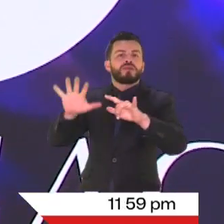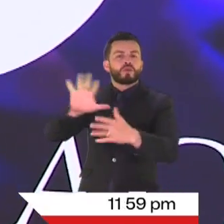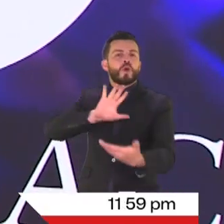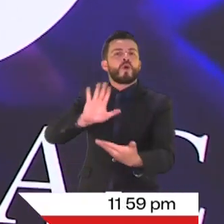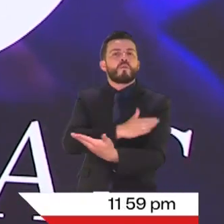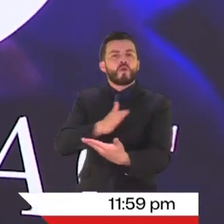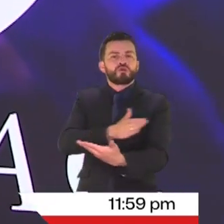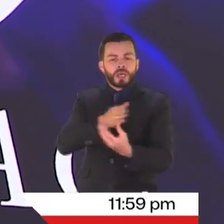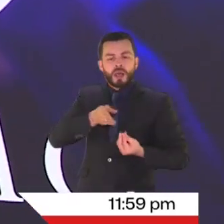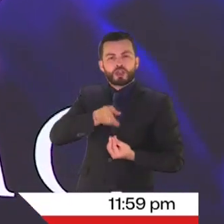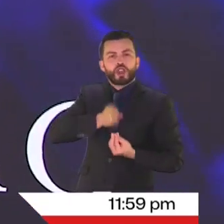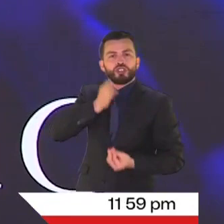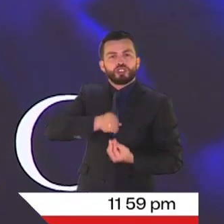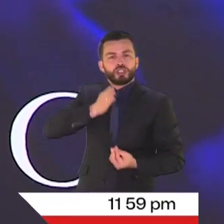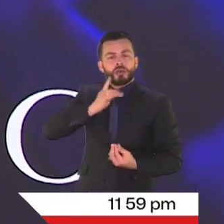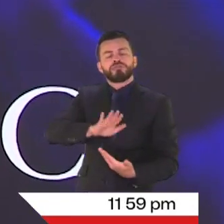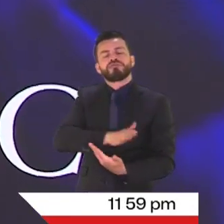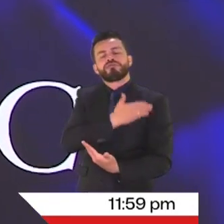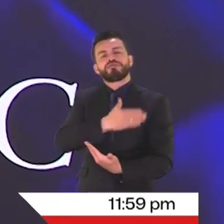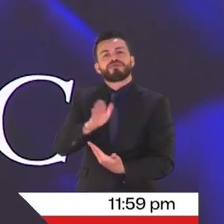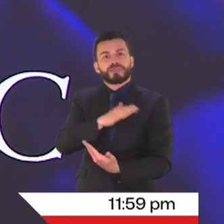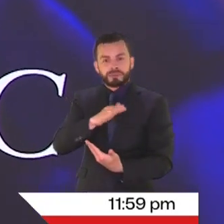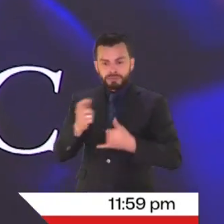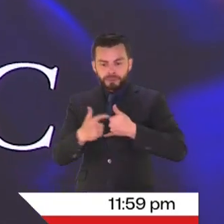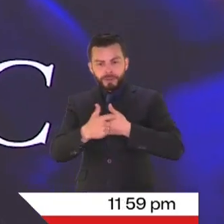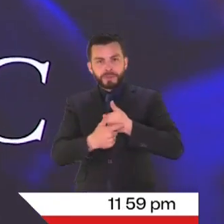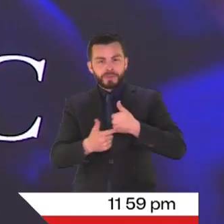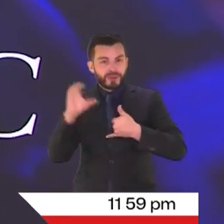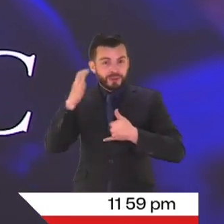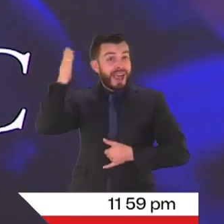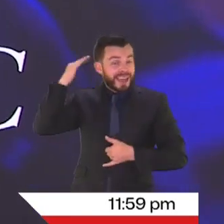de gira por Colombia. Y es que, tras un exitoso recital en Florencia, Caquetá, ahora...